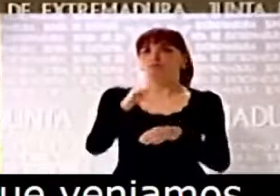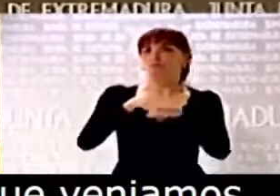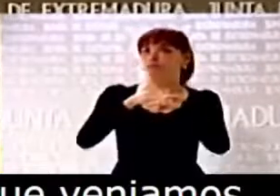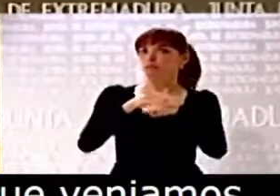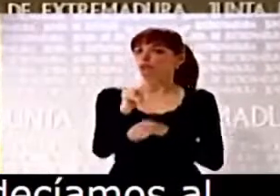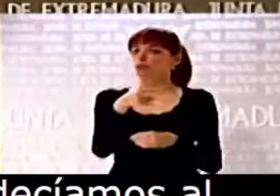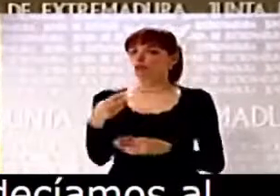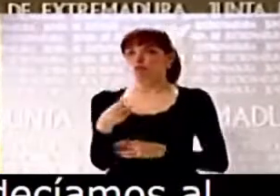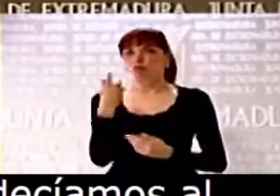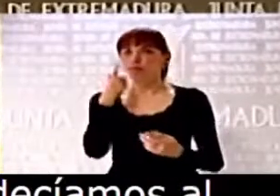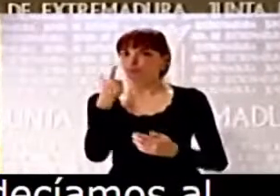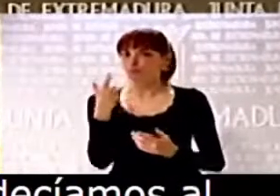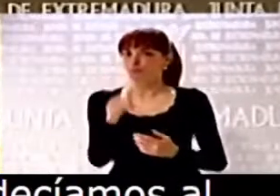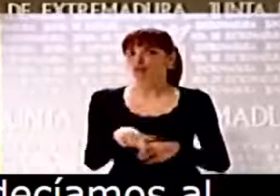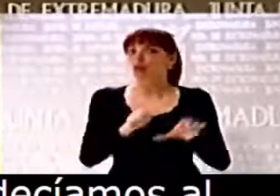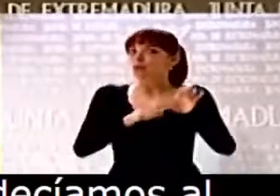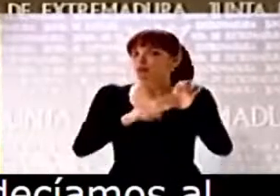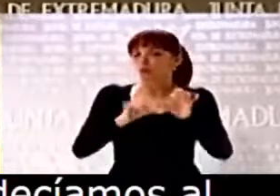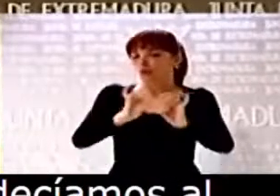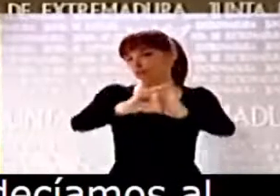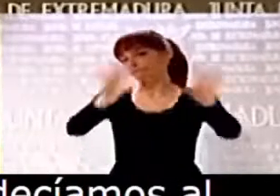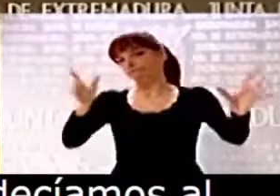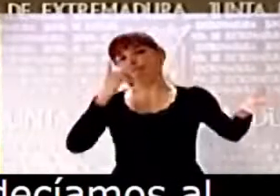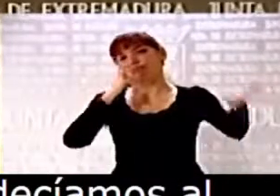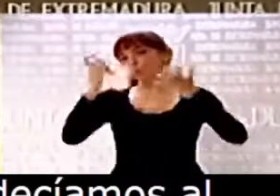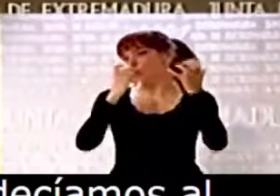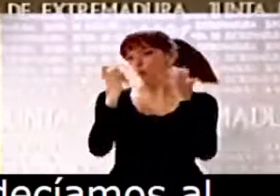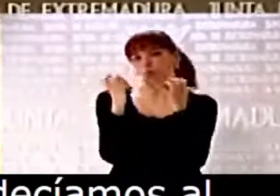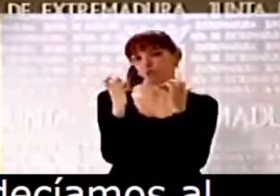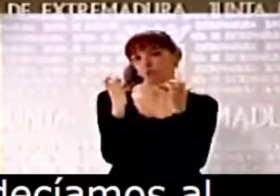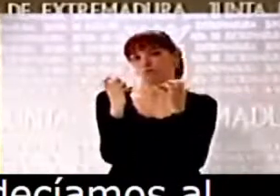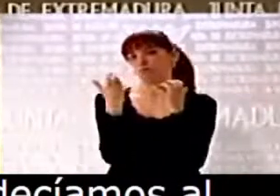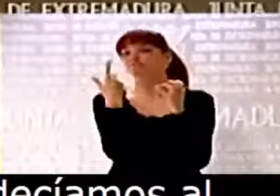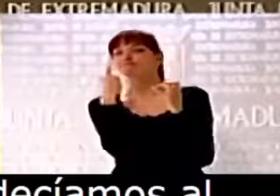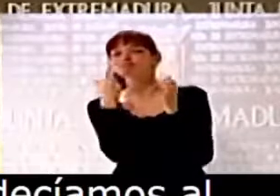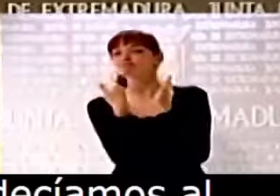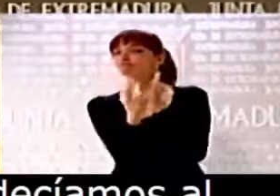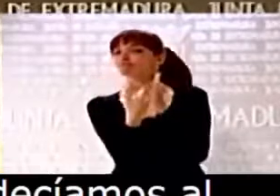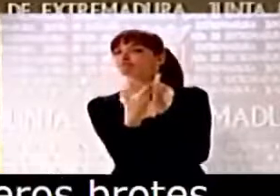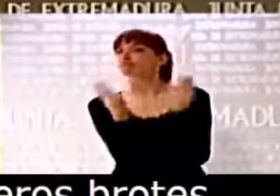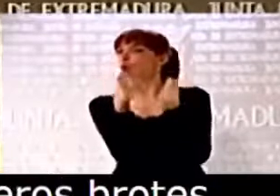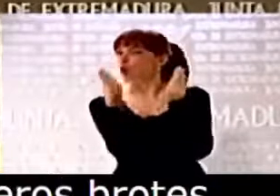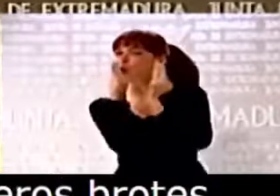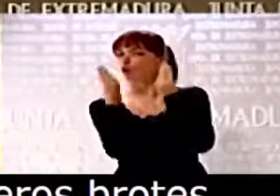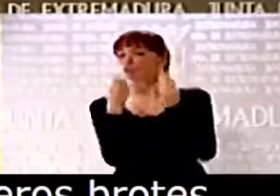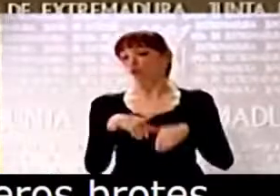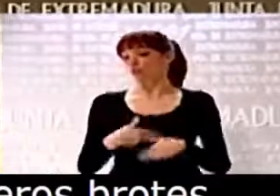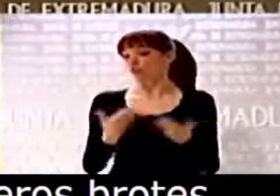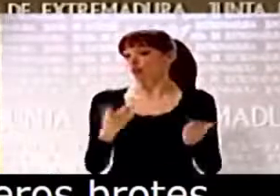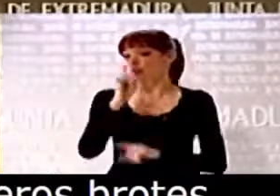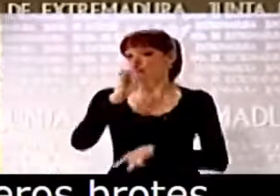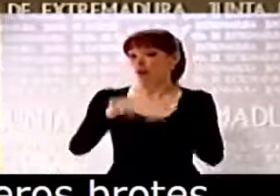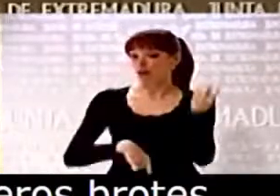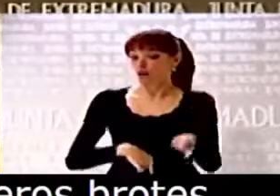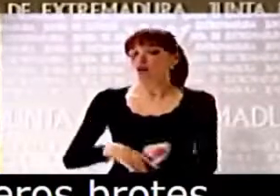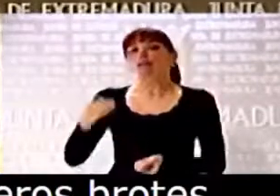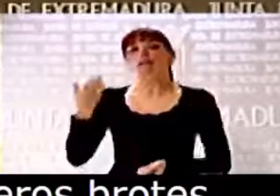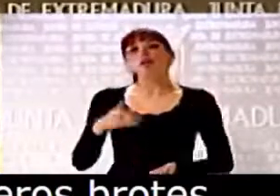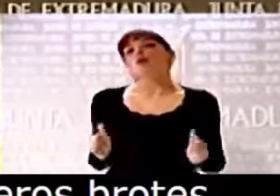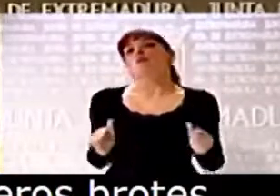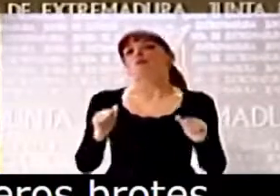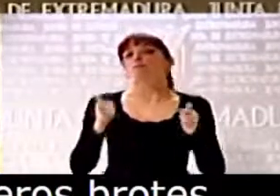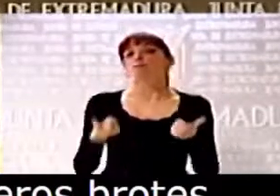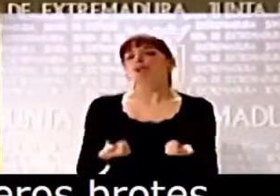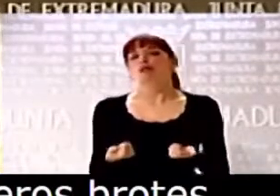Aquí en Extremadura, con muchísima claridad, se está viendo esas mejoras, y yo confío que a lo largo del año que viene empecemos a